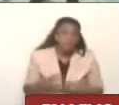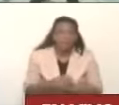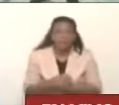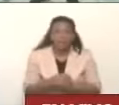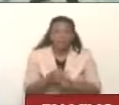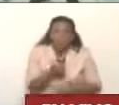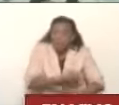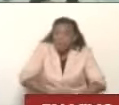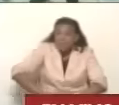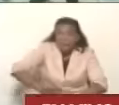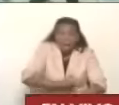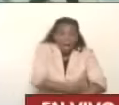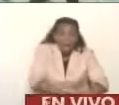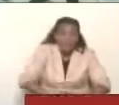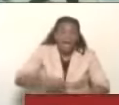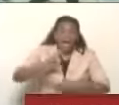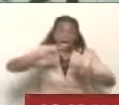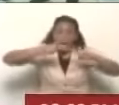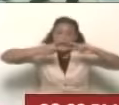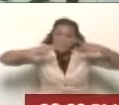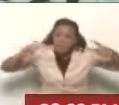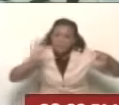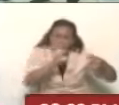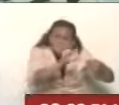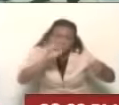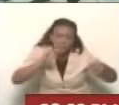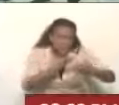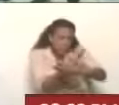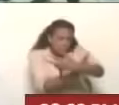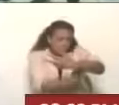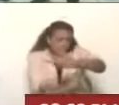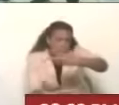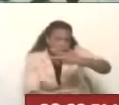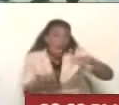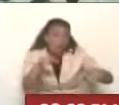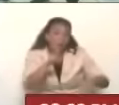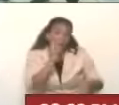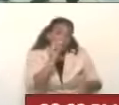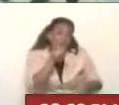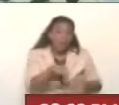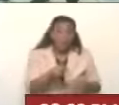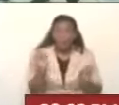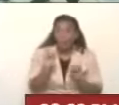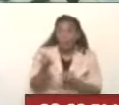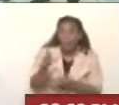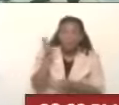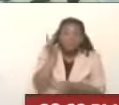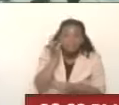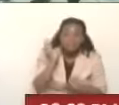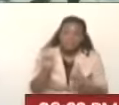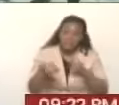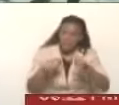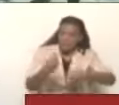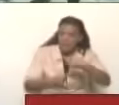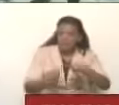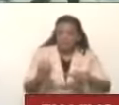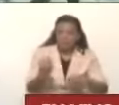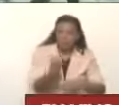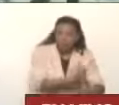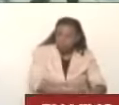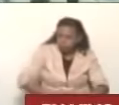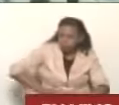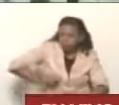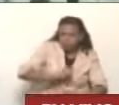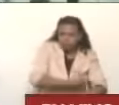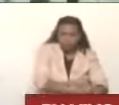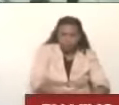un examen ahora creo que de ADN, de sangre, que te dicen es varón. Y después los mecanismos que hay, esto